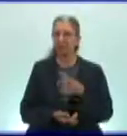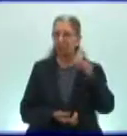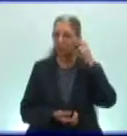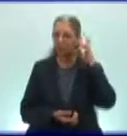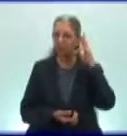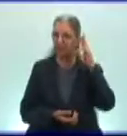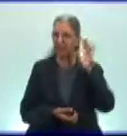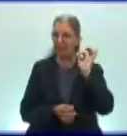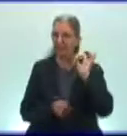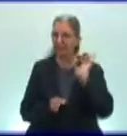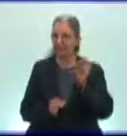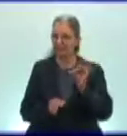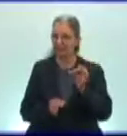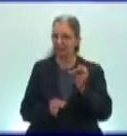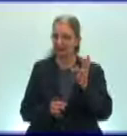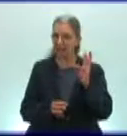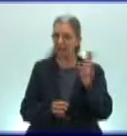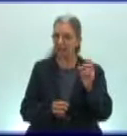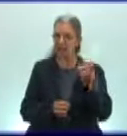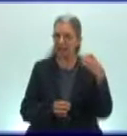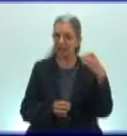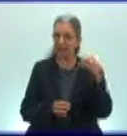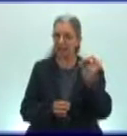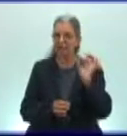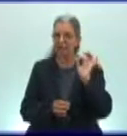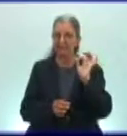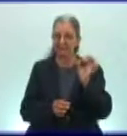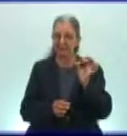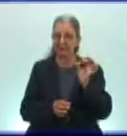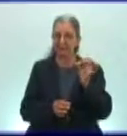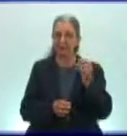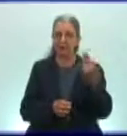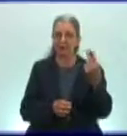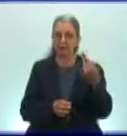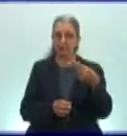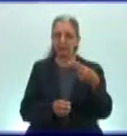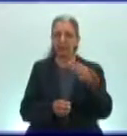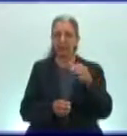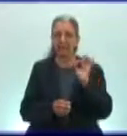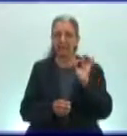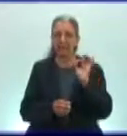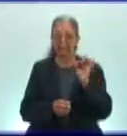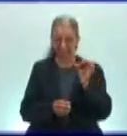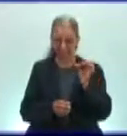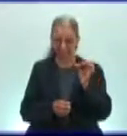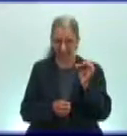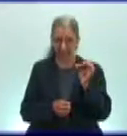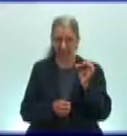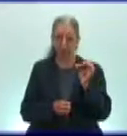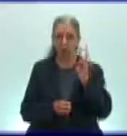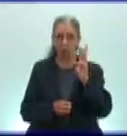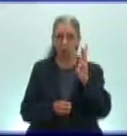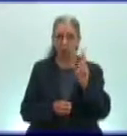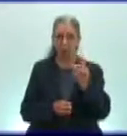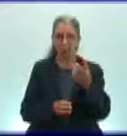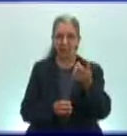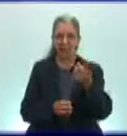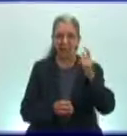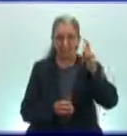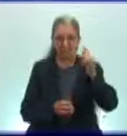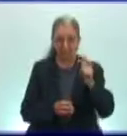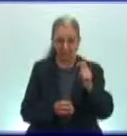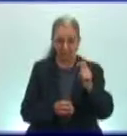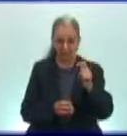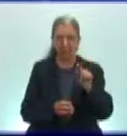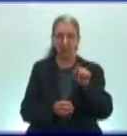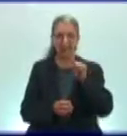cantidad de protones. Por supuesto, si aquí tenemos representado 11 electrones, es porque este átomo tiene 11 protones